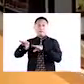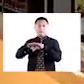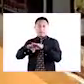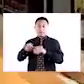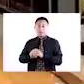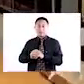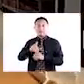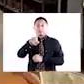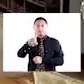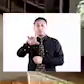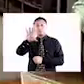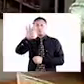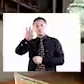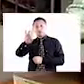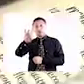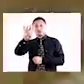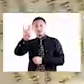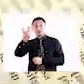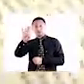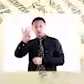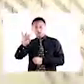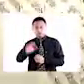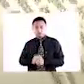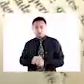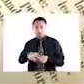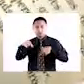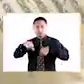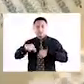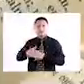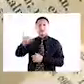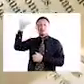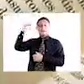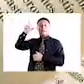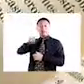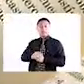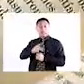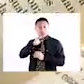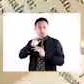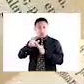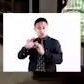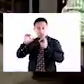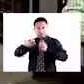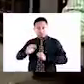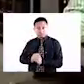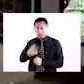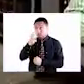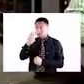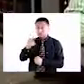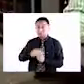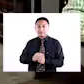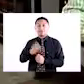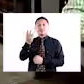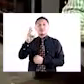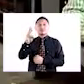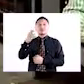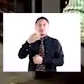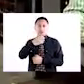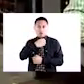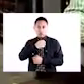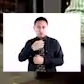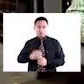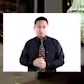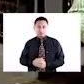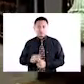terremoto de Ibarra, de 1868. Una leyenda de alguien que estuvo y vivió los acontecimientos de esa noche, del